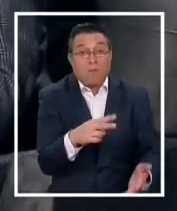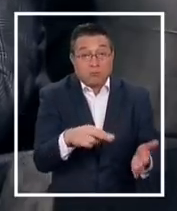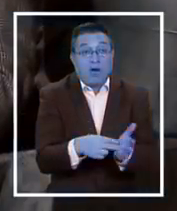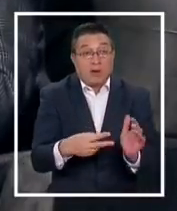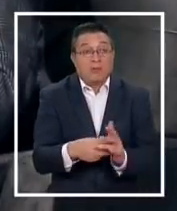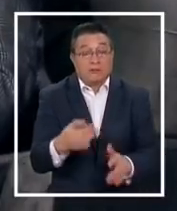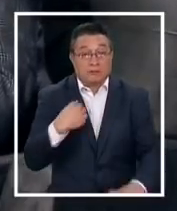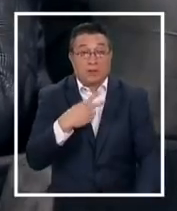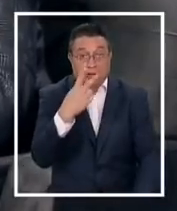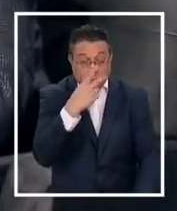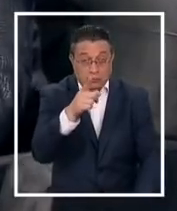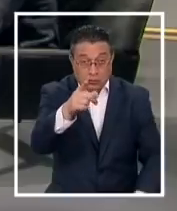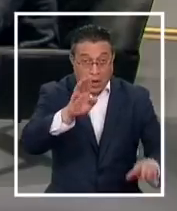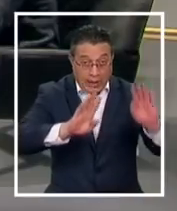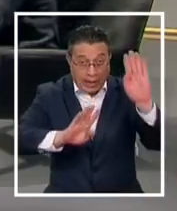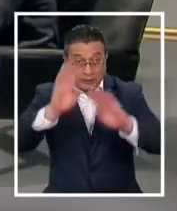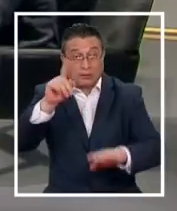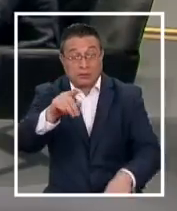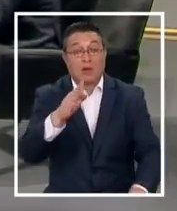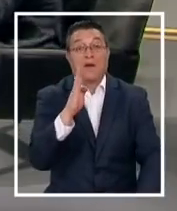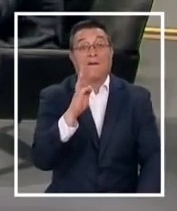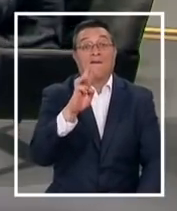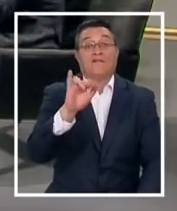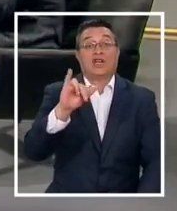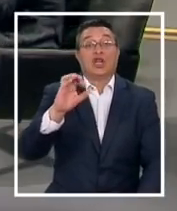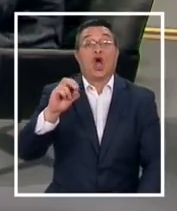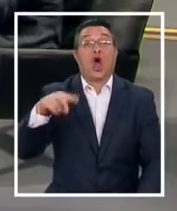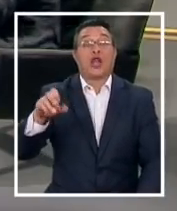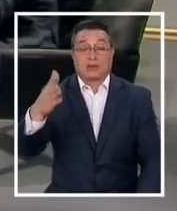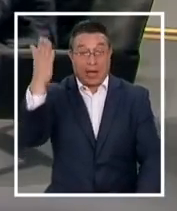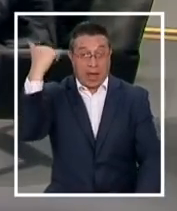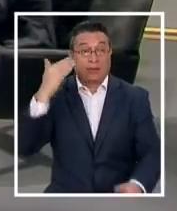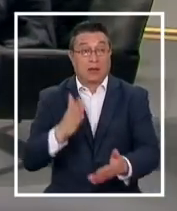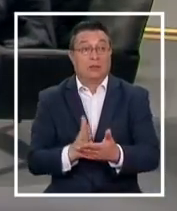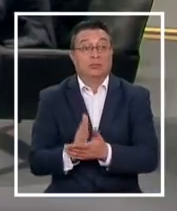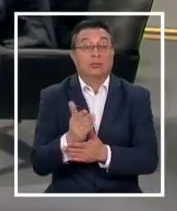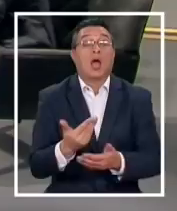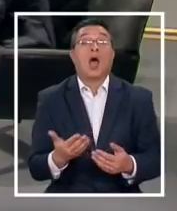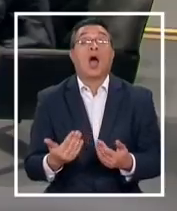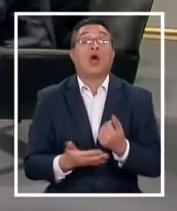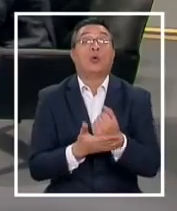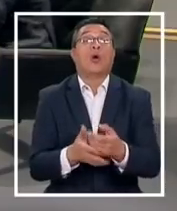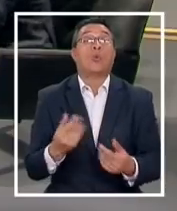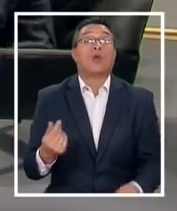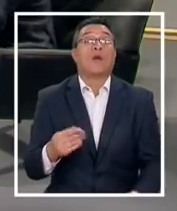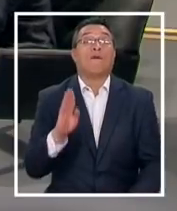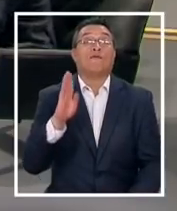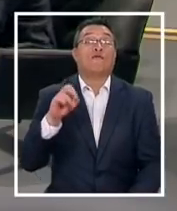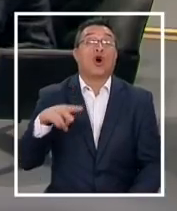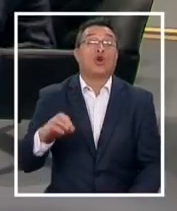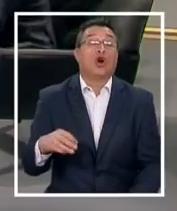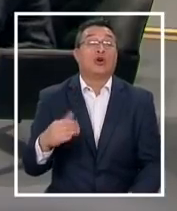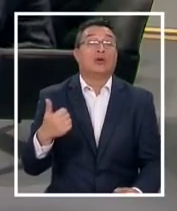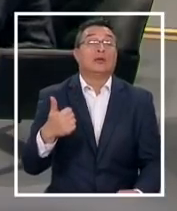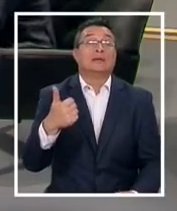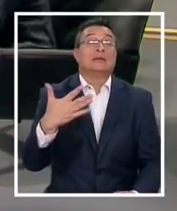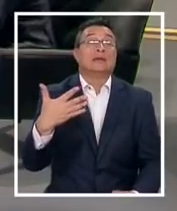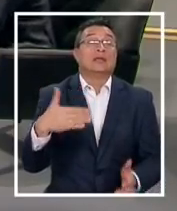con todo respeto para tu candidato, pero Ignacio Briones empezó con una ayuda... ¿De cuánto? Un bono de 50 lucas. 60 lucas.